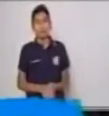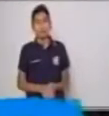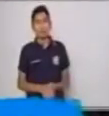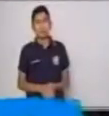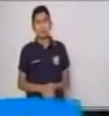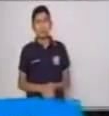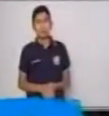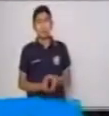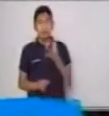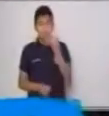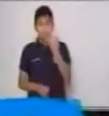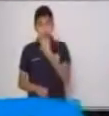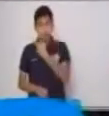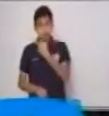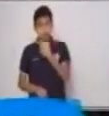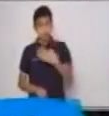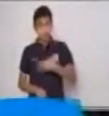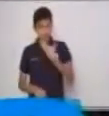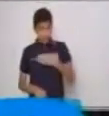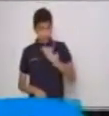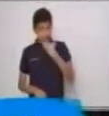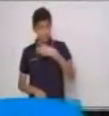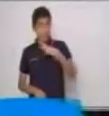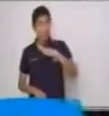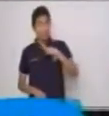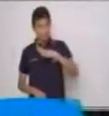yo traje